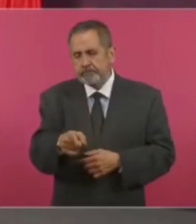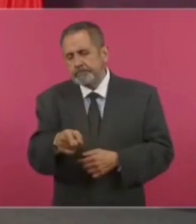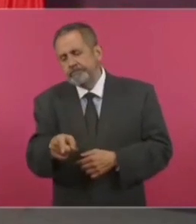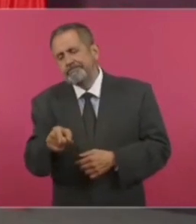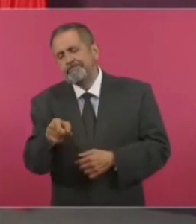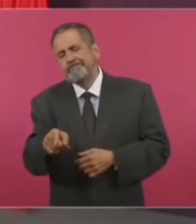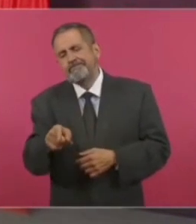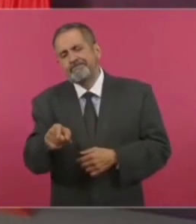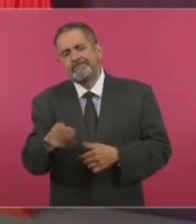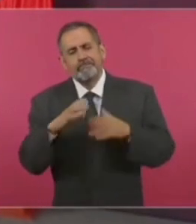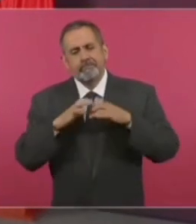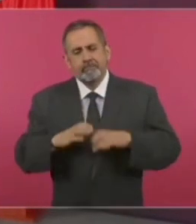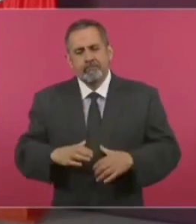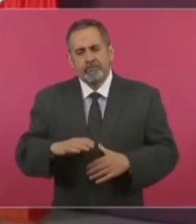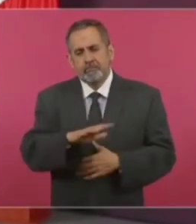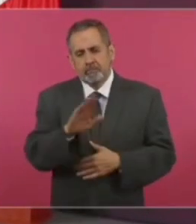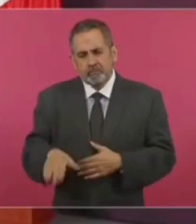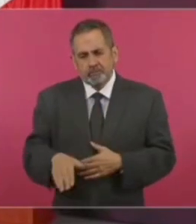y